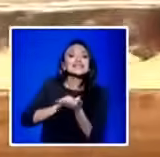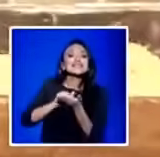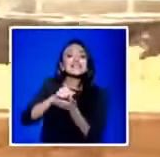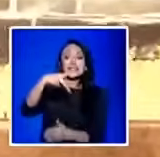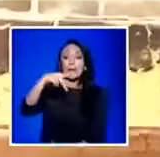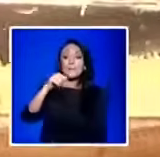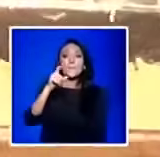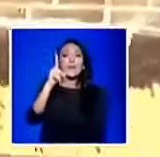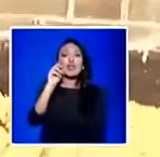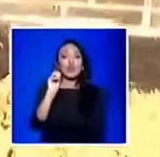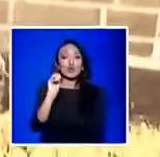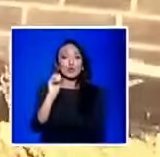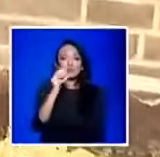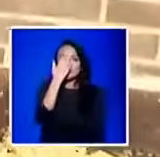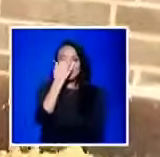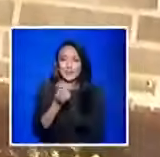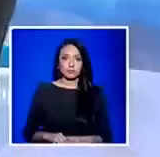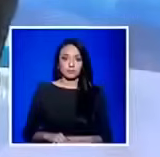bizcochos del Padre. Buen día.